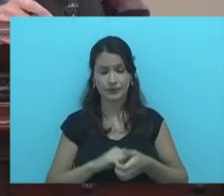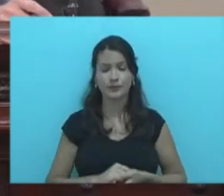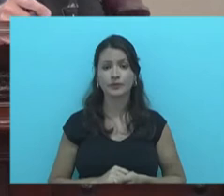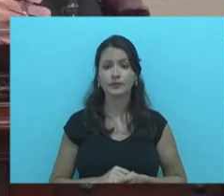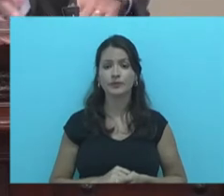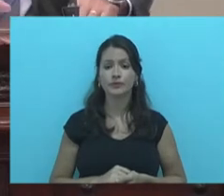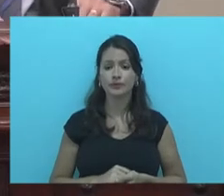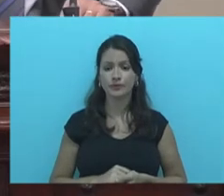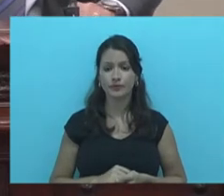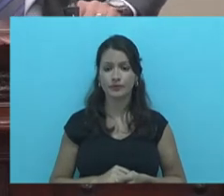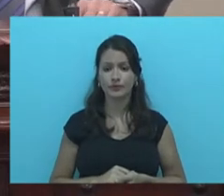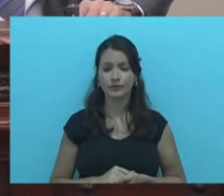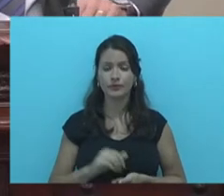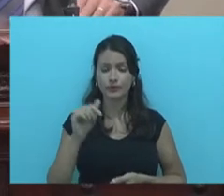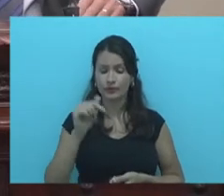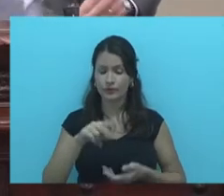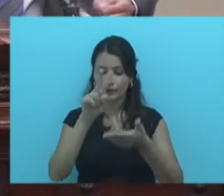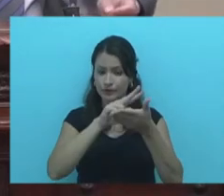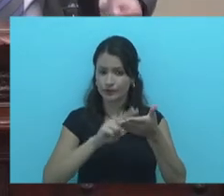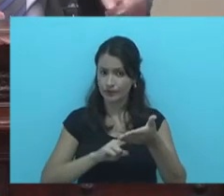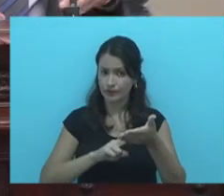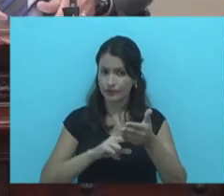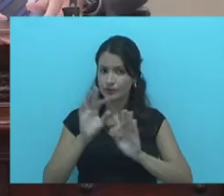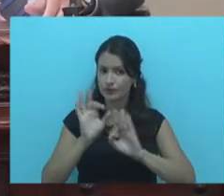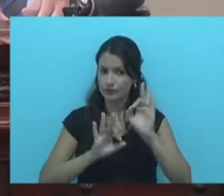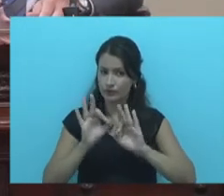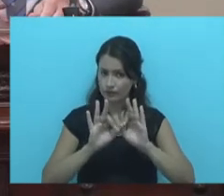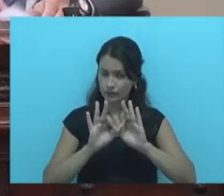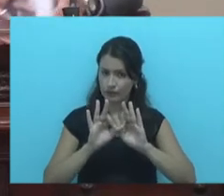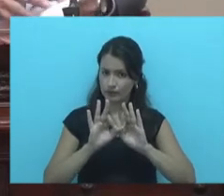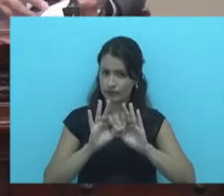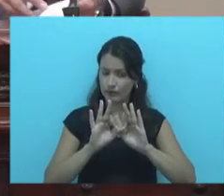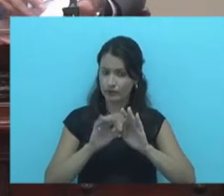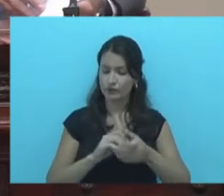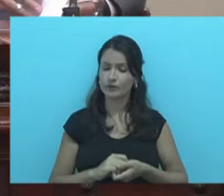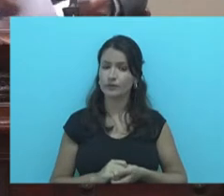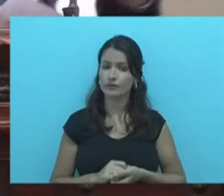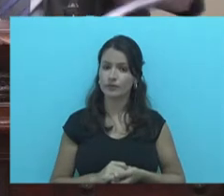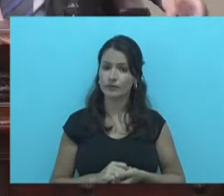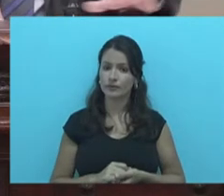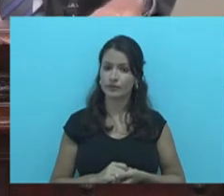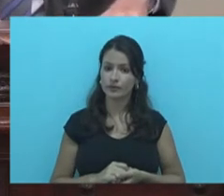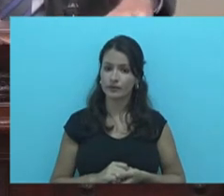Bien, a continuación se dará lectura a los proyectos reservados en Secretaría para su tratamiento sobre tablas.